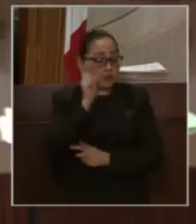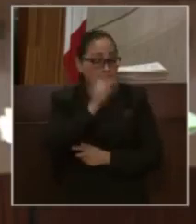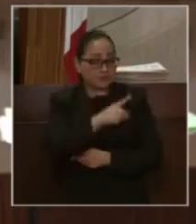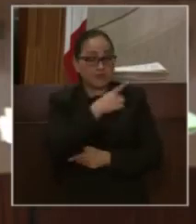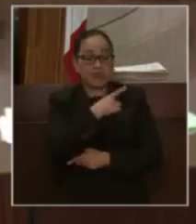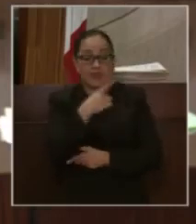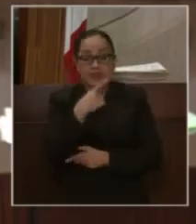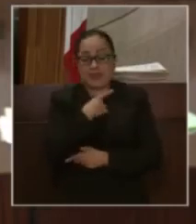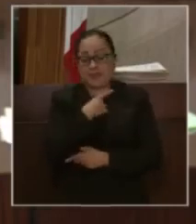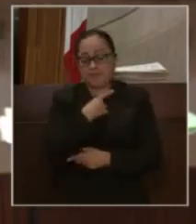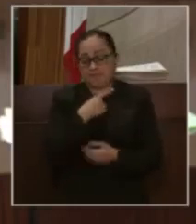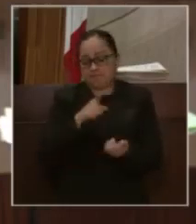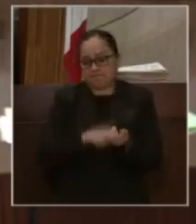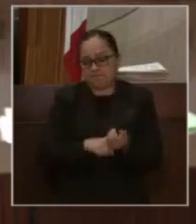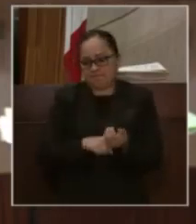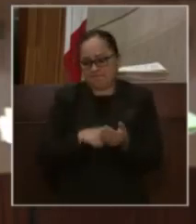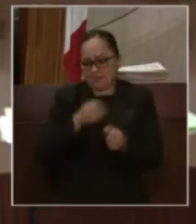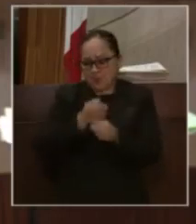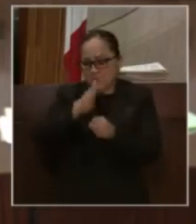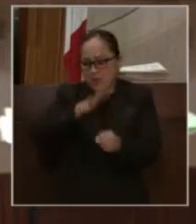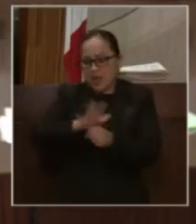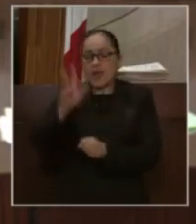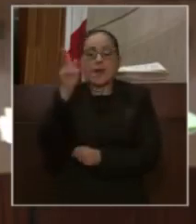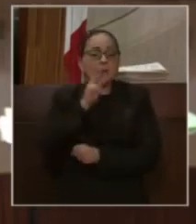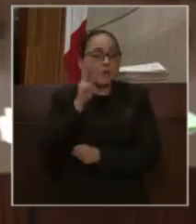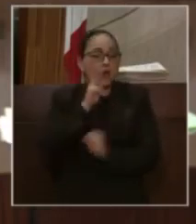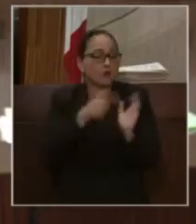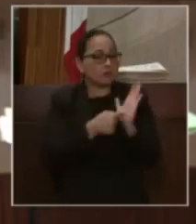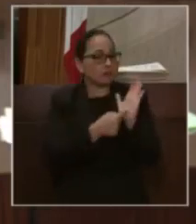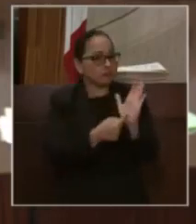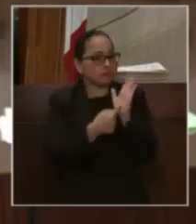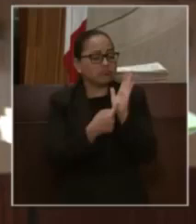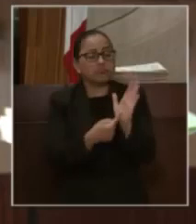estar debidamente probada la cuestión